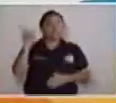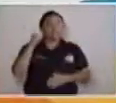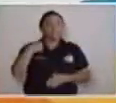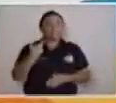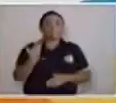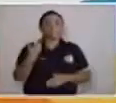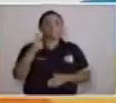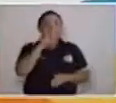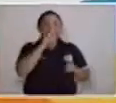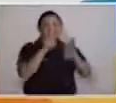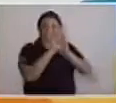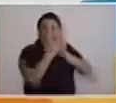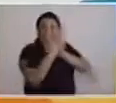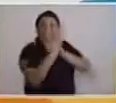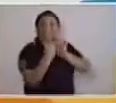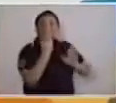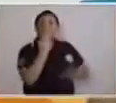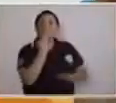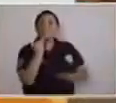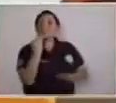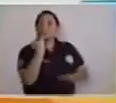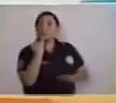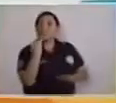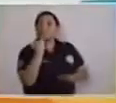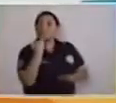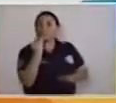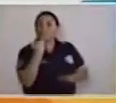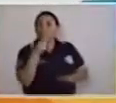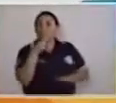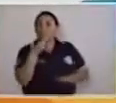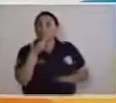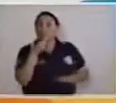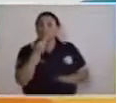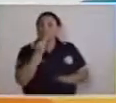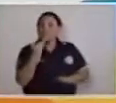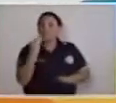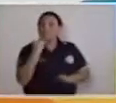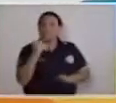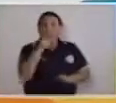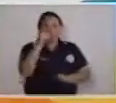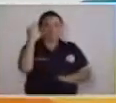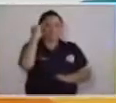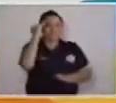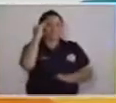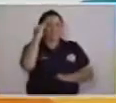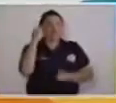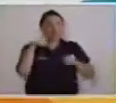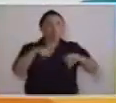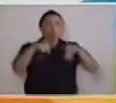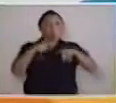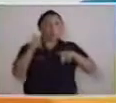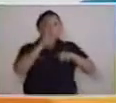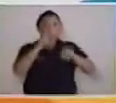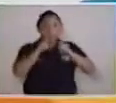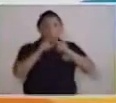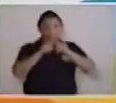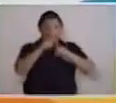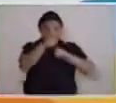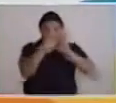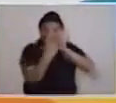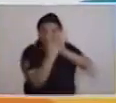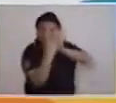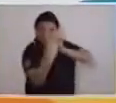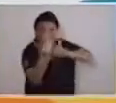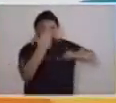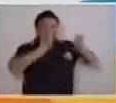es la de la Chivito. Así es, estoy segura que todos en casa se la saben y hoy, pues, junto a nosotros nos van a ayudar a